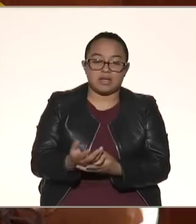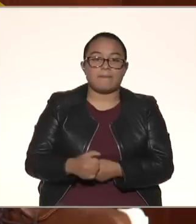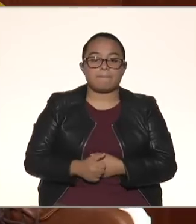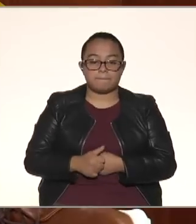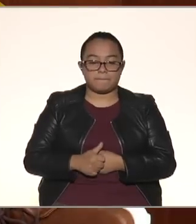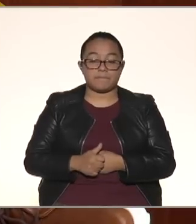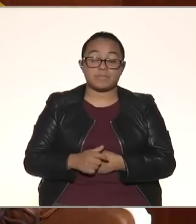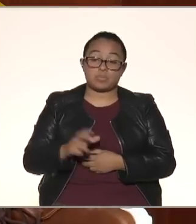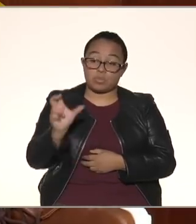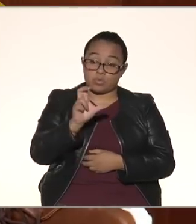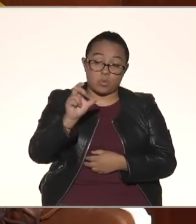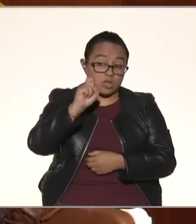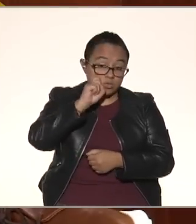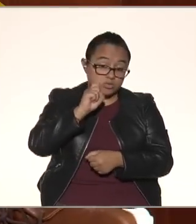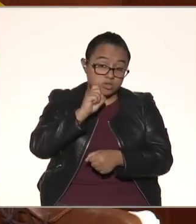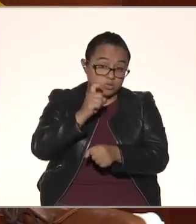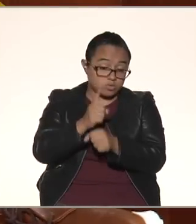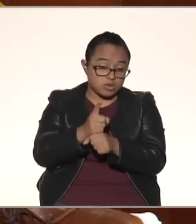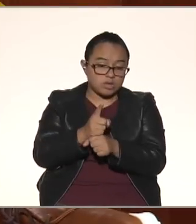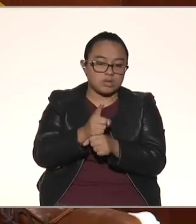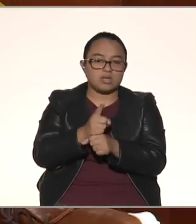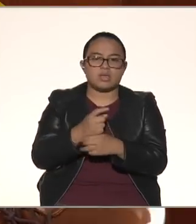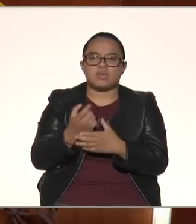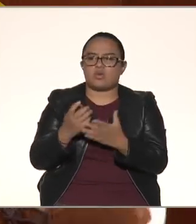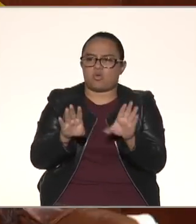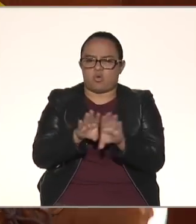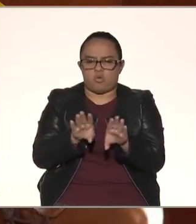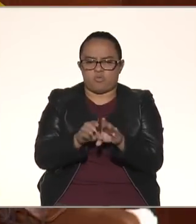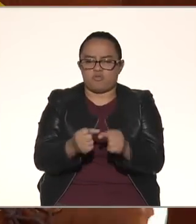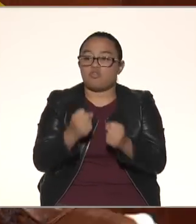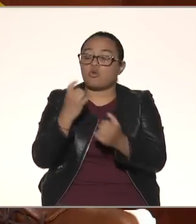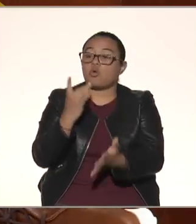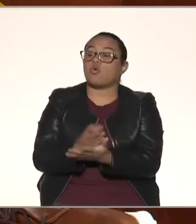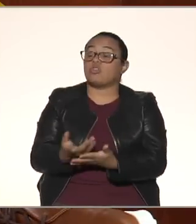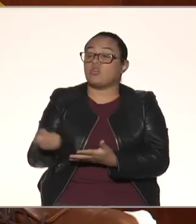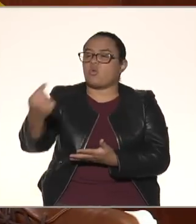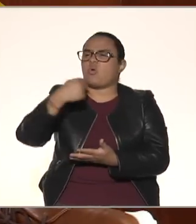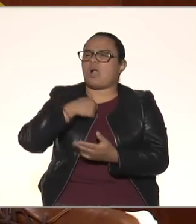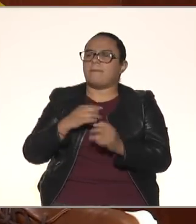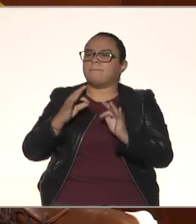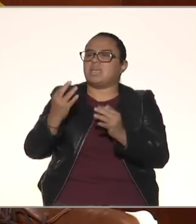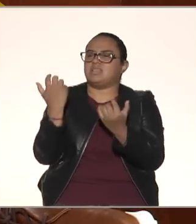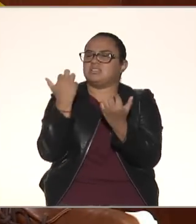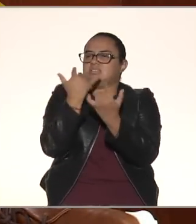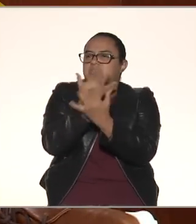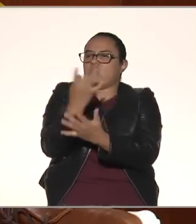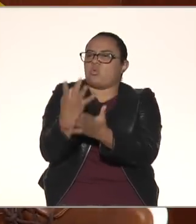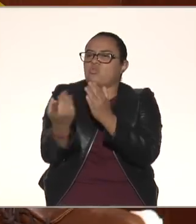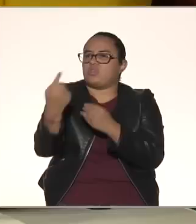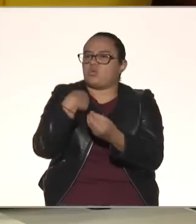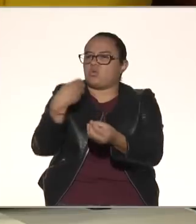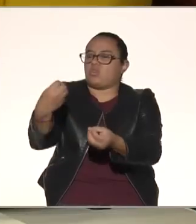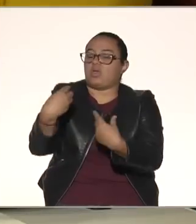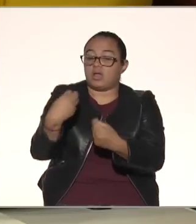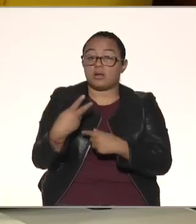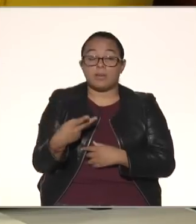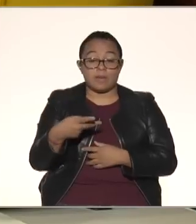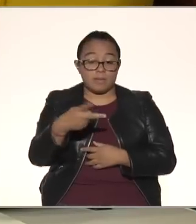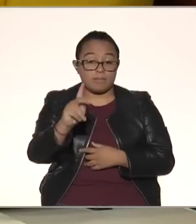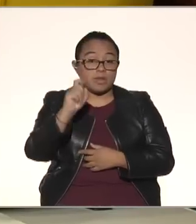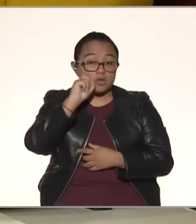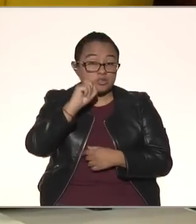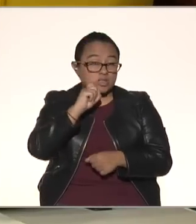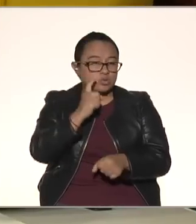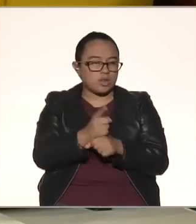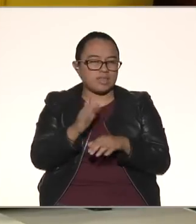sexualidad muy silvestre, que es solamente recibir placer. Pero digamos que la sexualidad gourmet